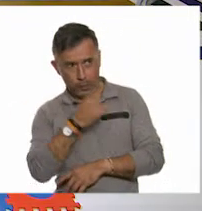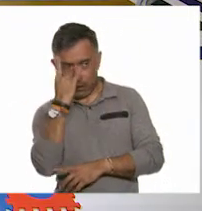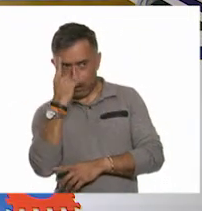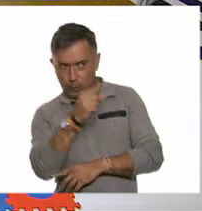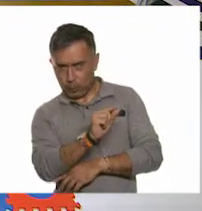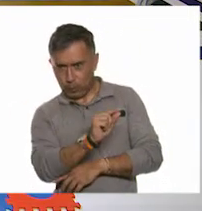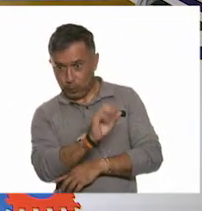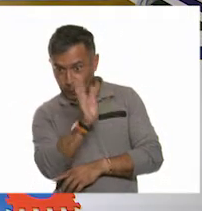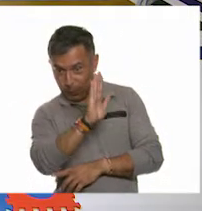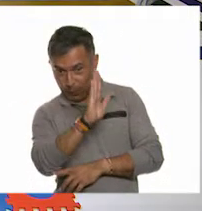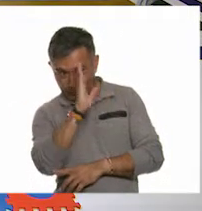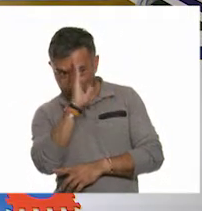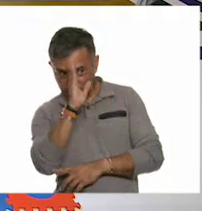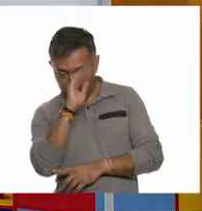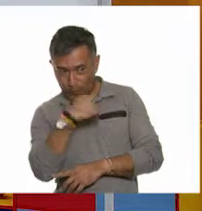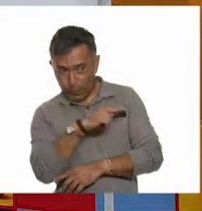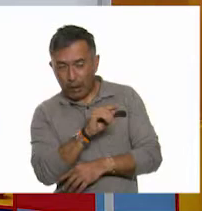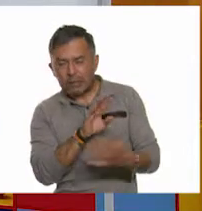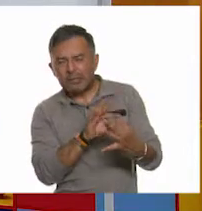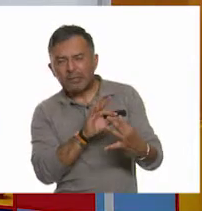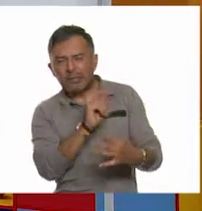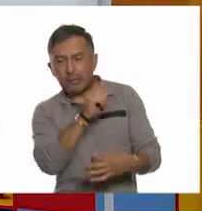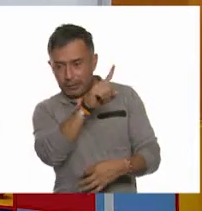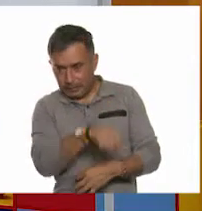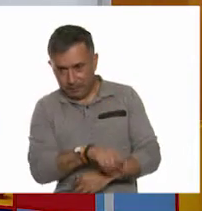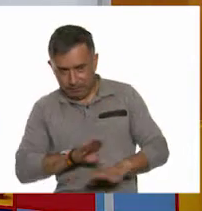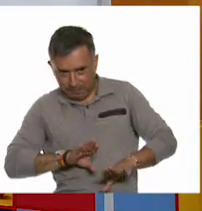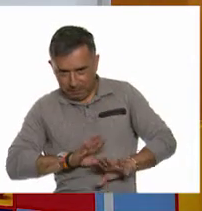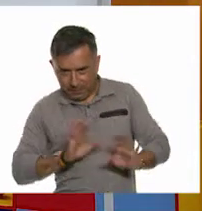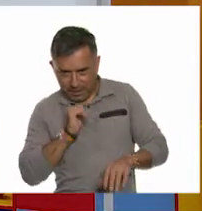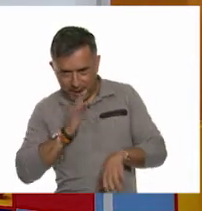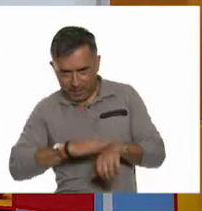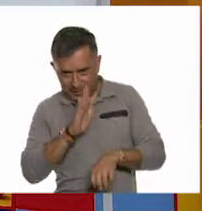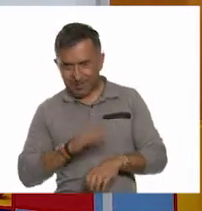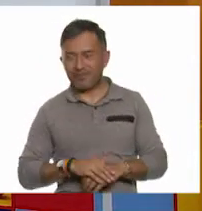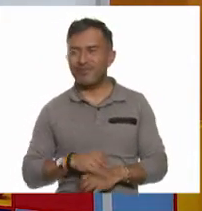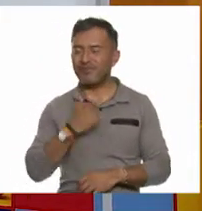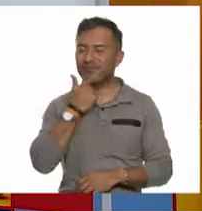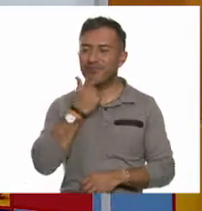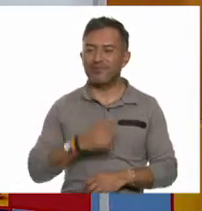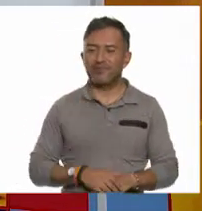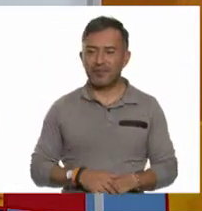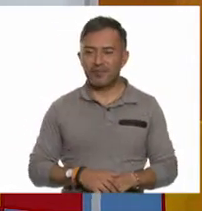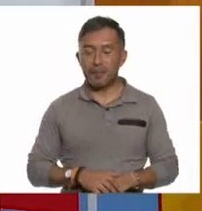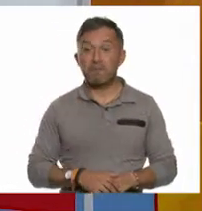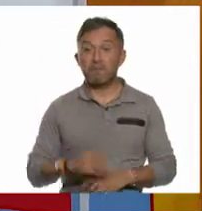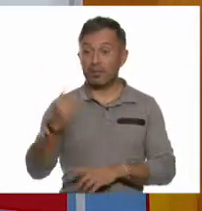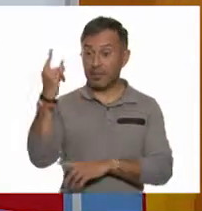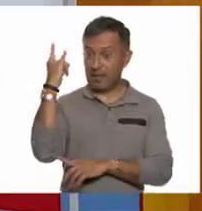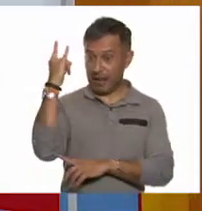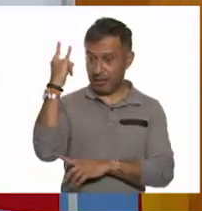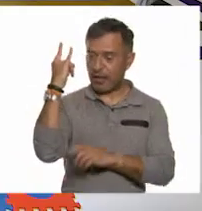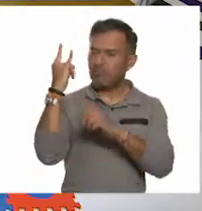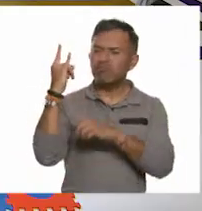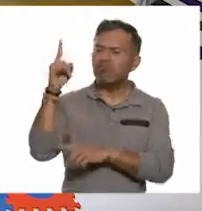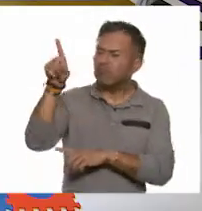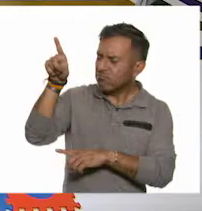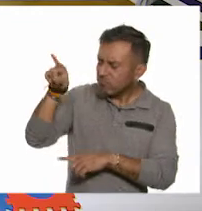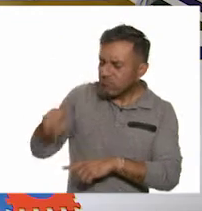vamos a describir. No sé. Sí, nada más. El gigante Ajá. es... ¿Cómo es,